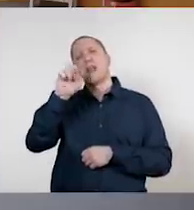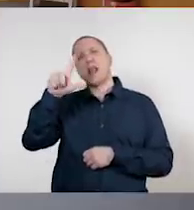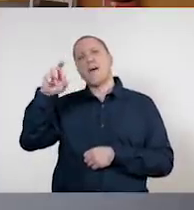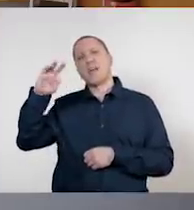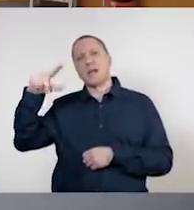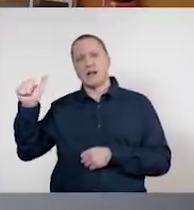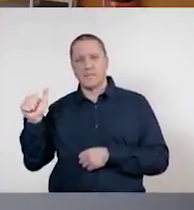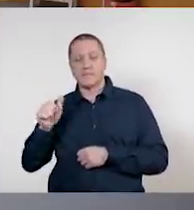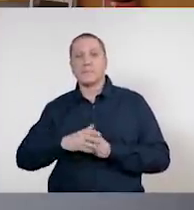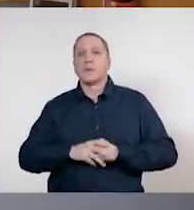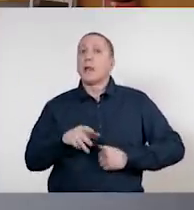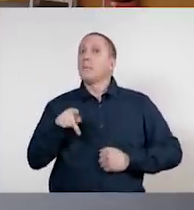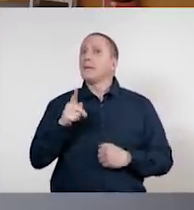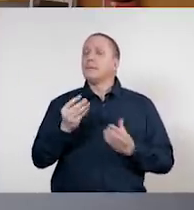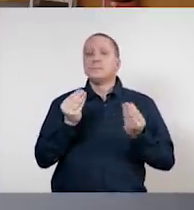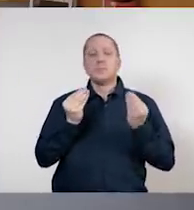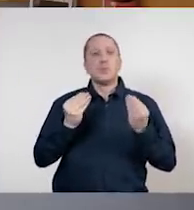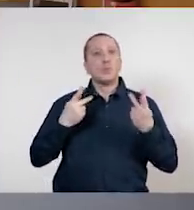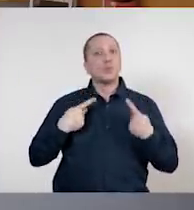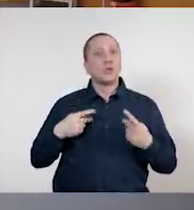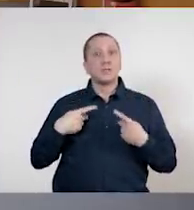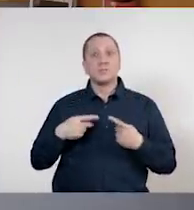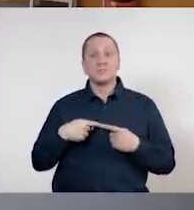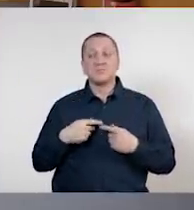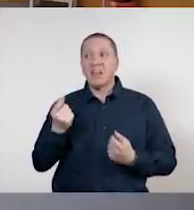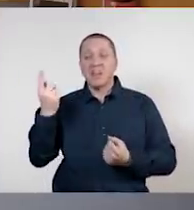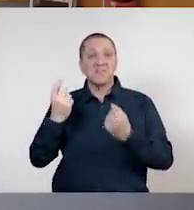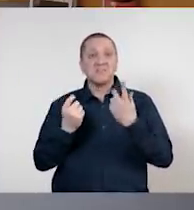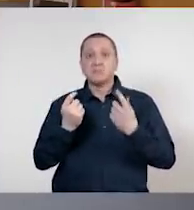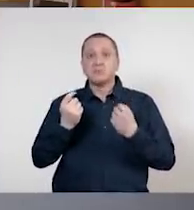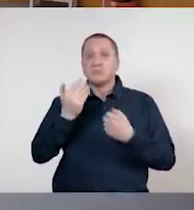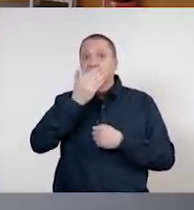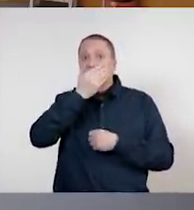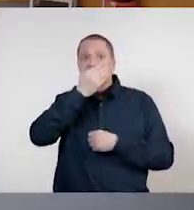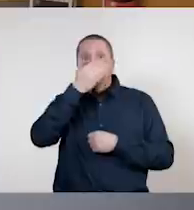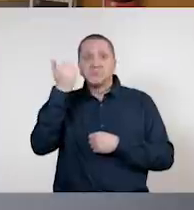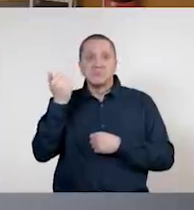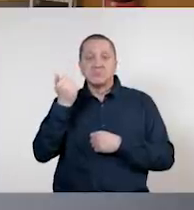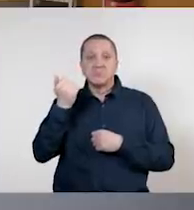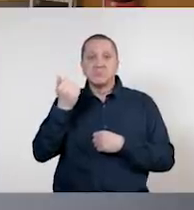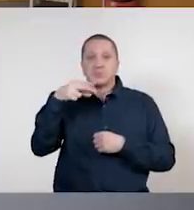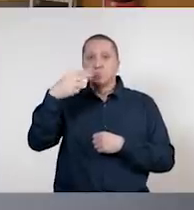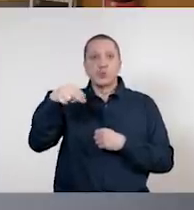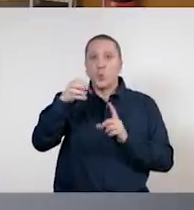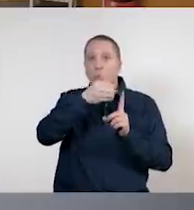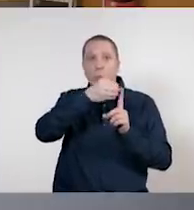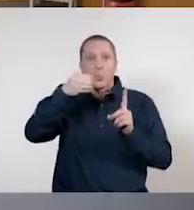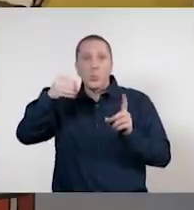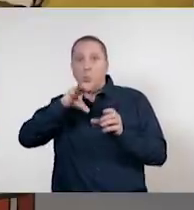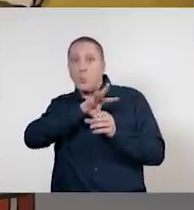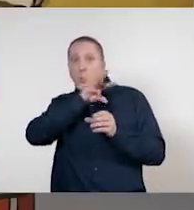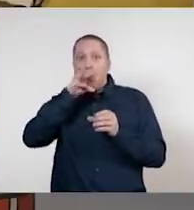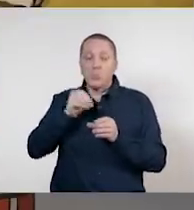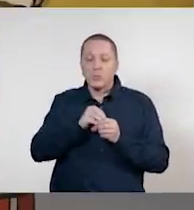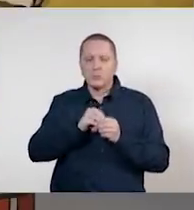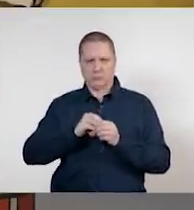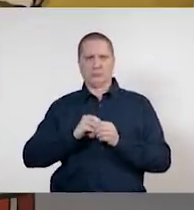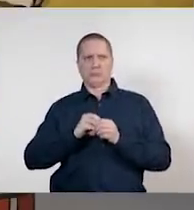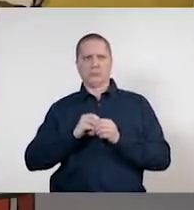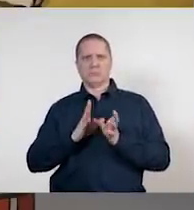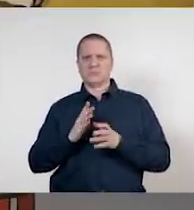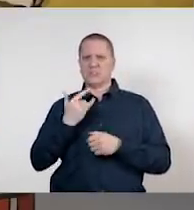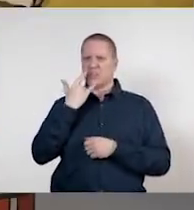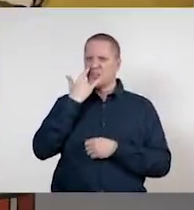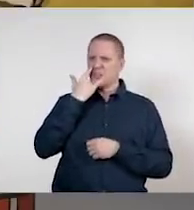Exacto. Pero fíjate que hay muchas personas que no conocen sus apellidos o su nombre completo.